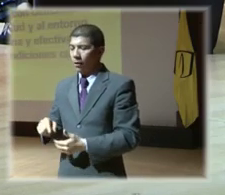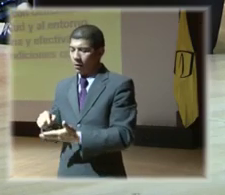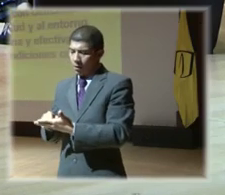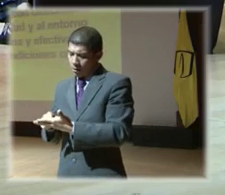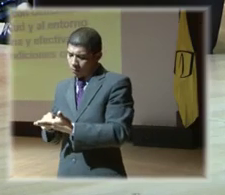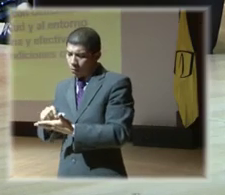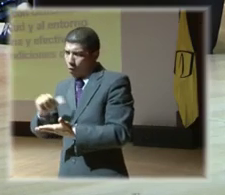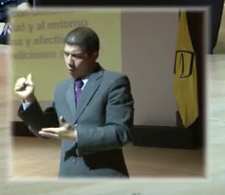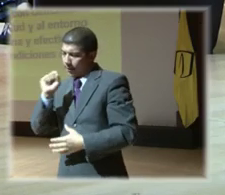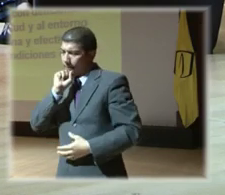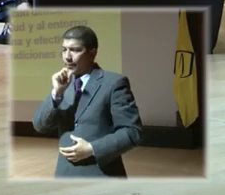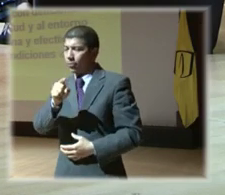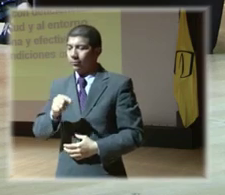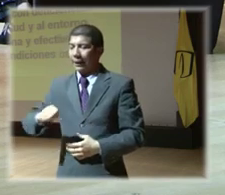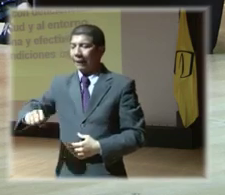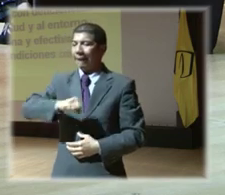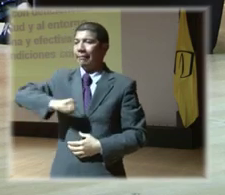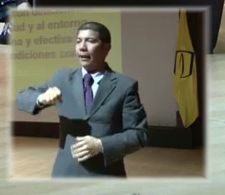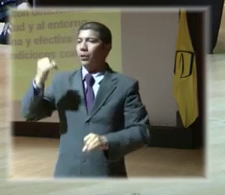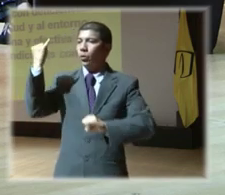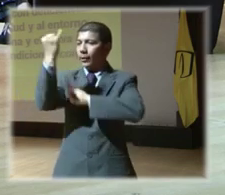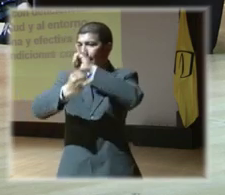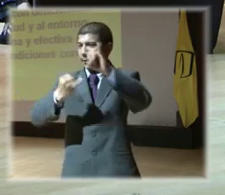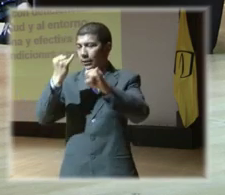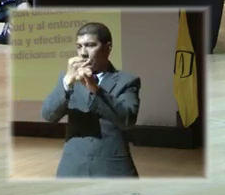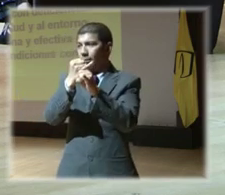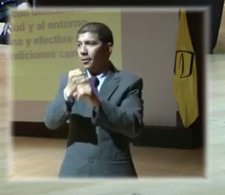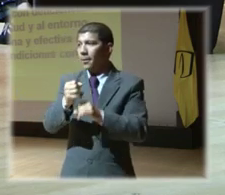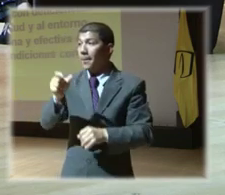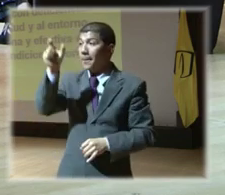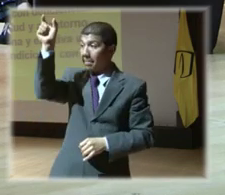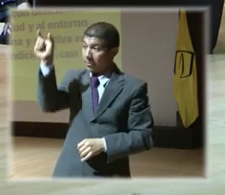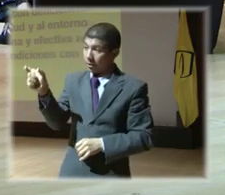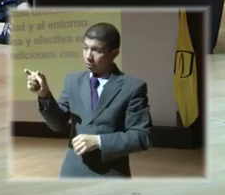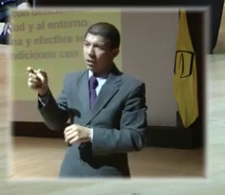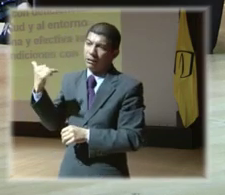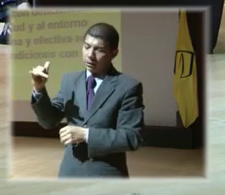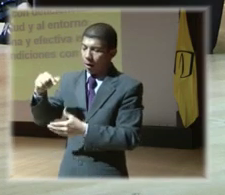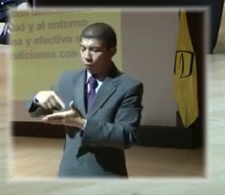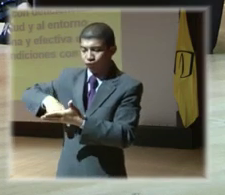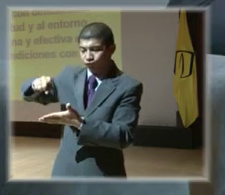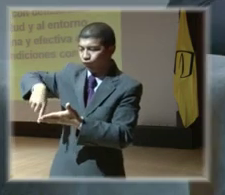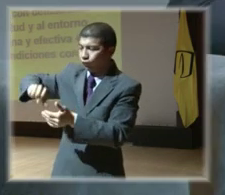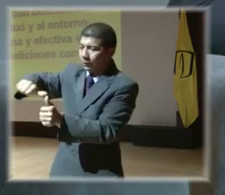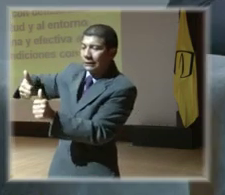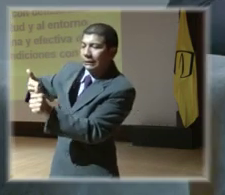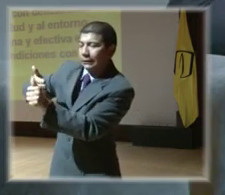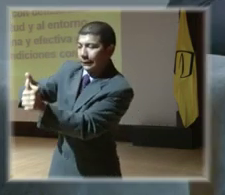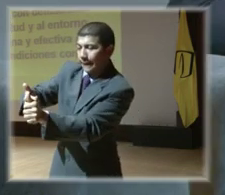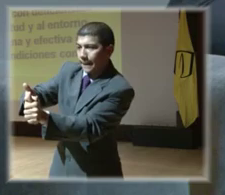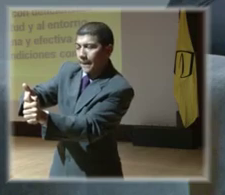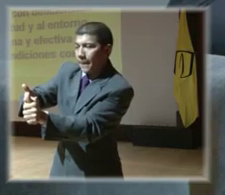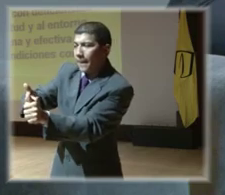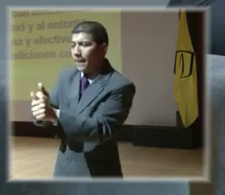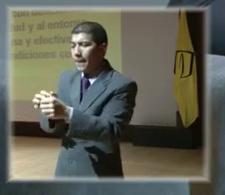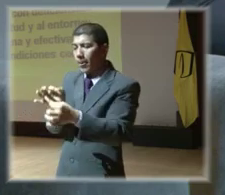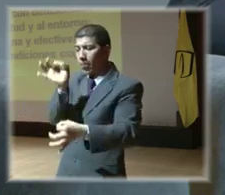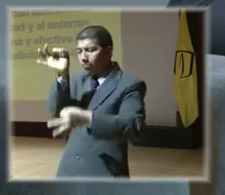cuenta derechos de diversidad sexual de una persona con interdicción y la ley de esterilización es